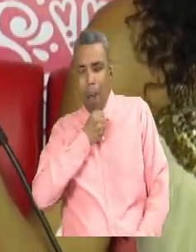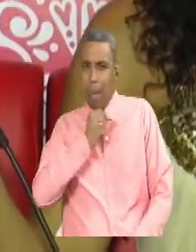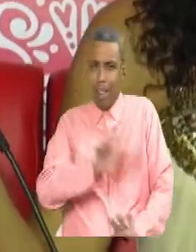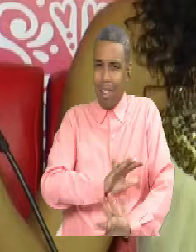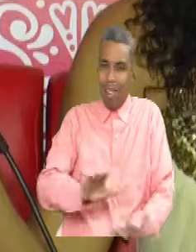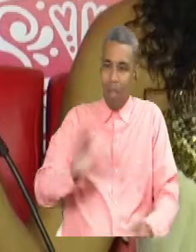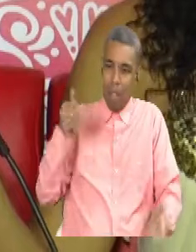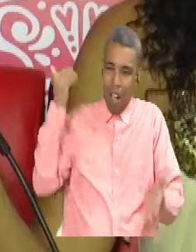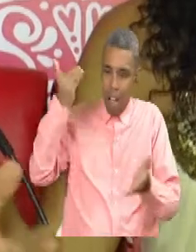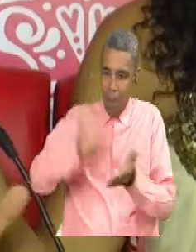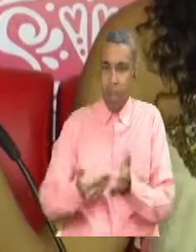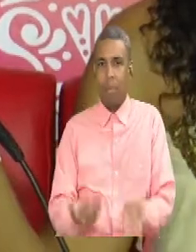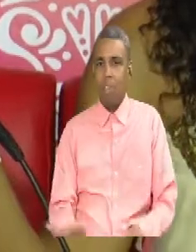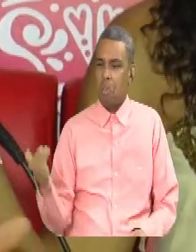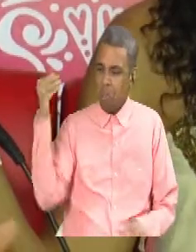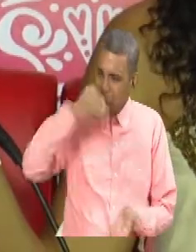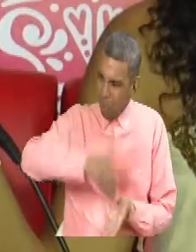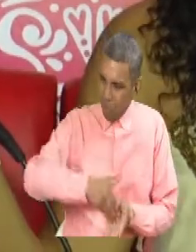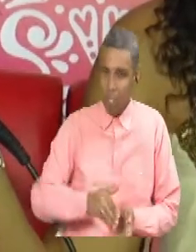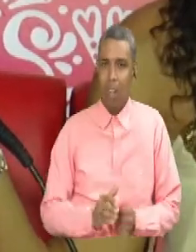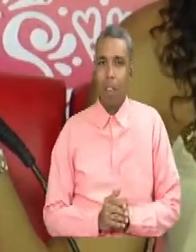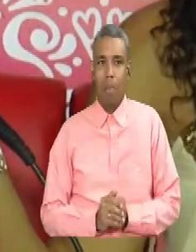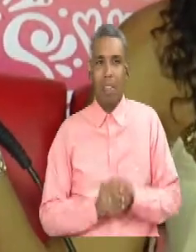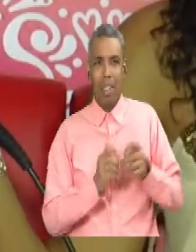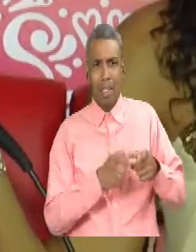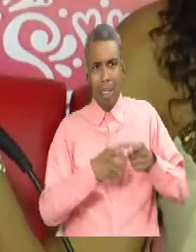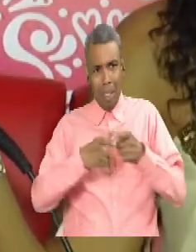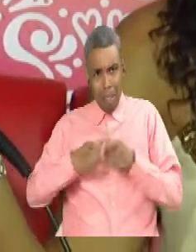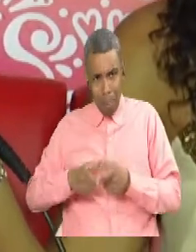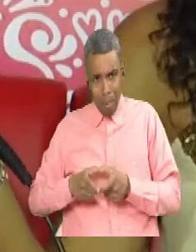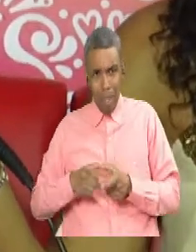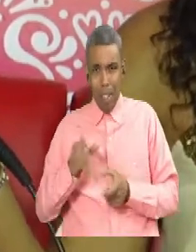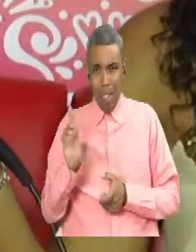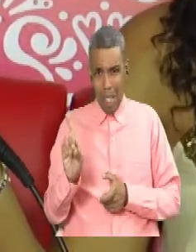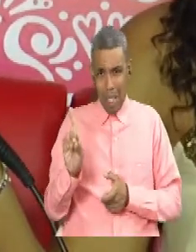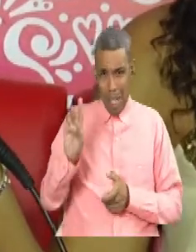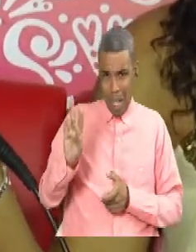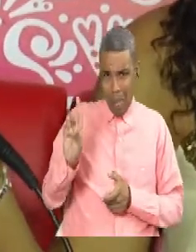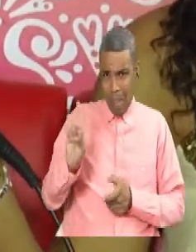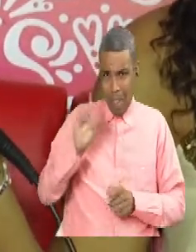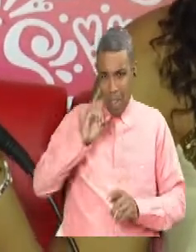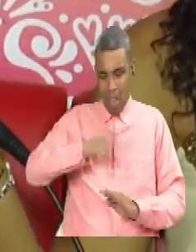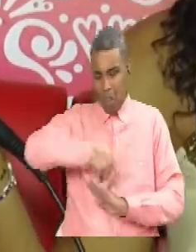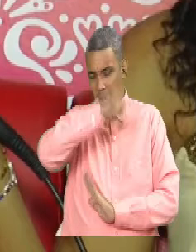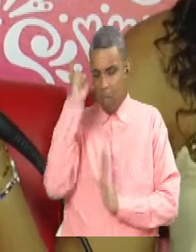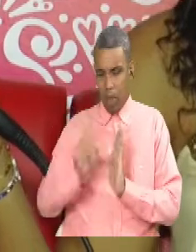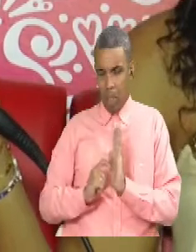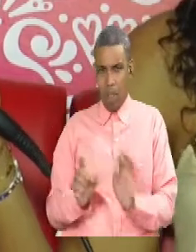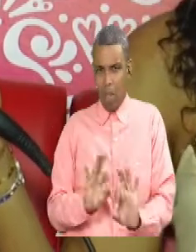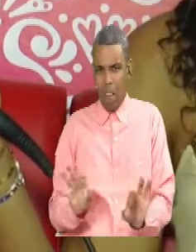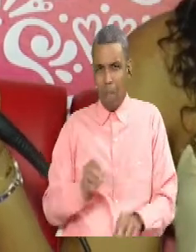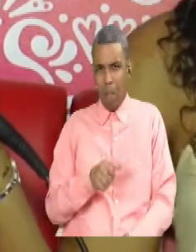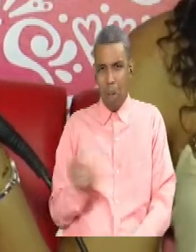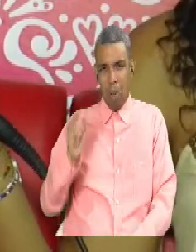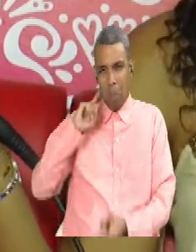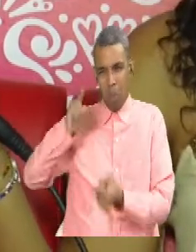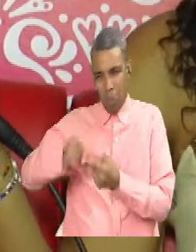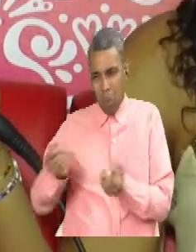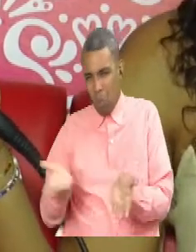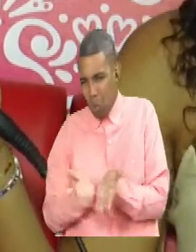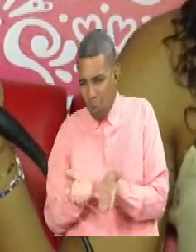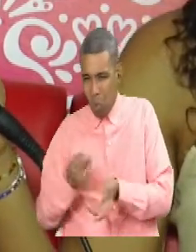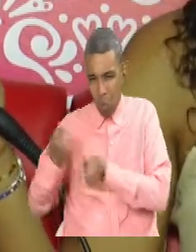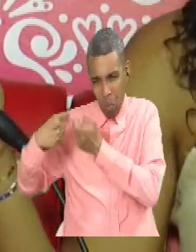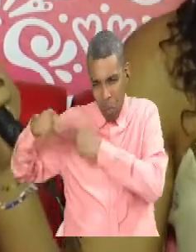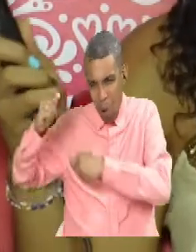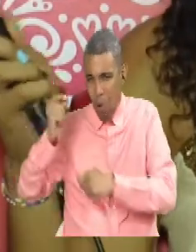haciendo cosas, canciones, sencillos, pero no había vuelto a grabar un CD completo. Me dediqué a otras cosas, a estudiar, a los negocios,